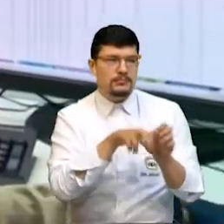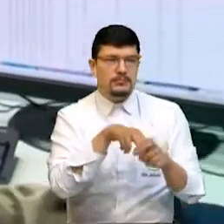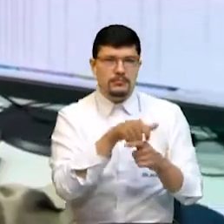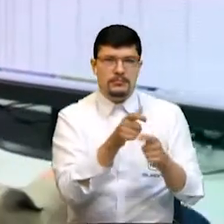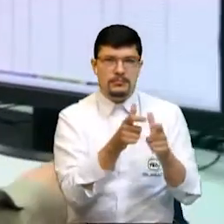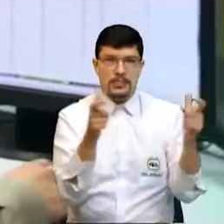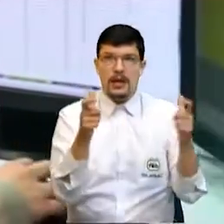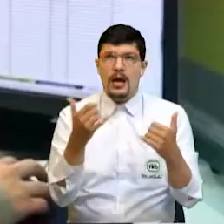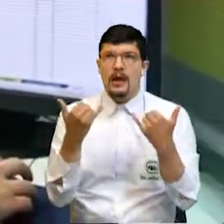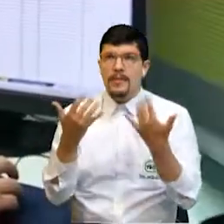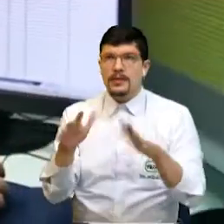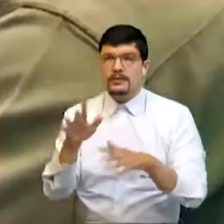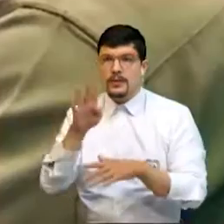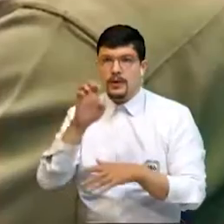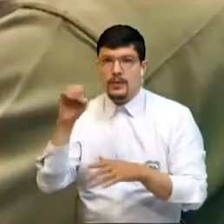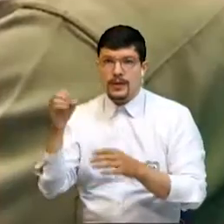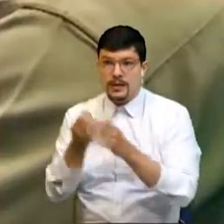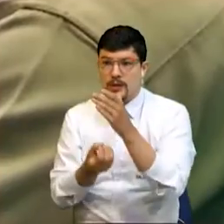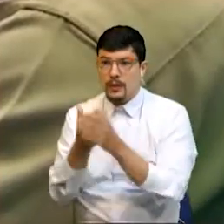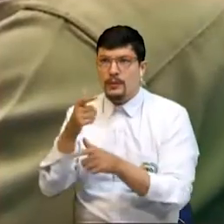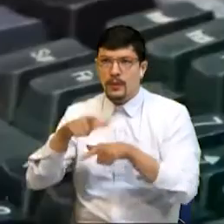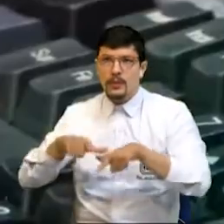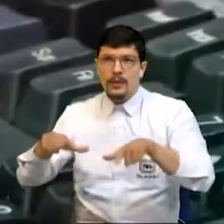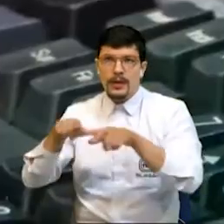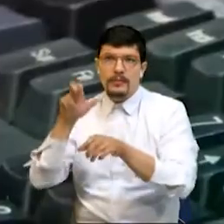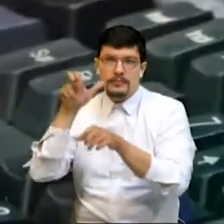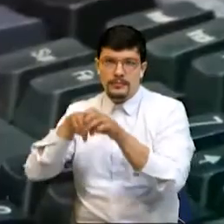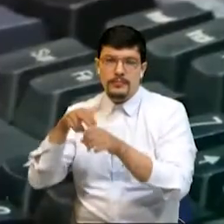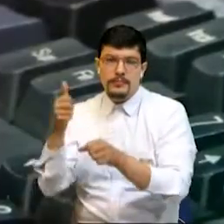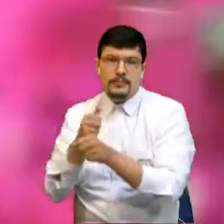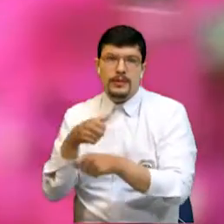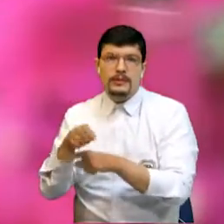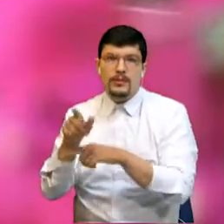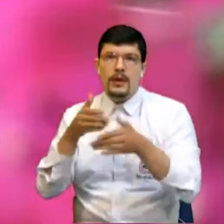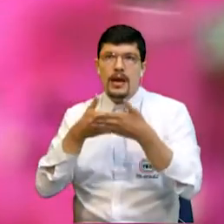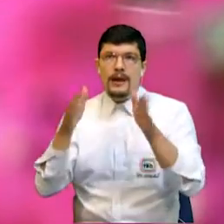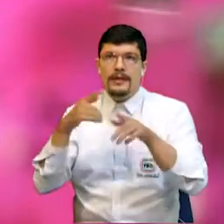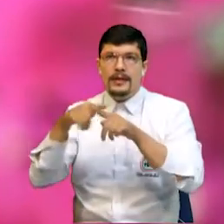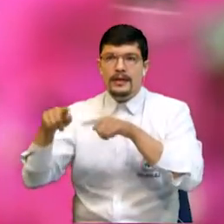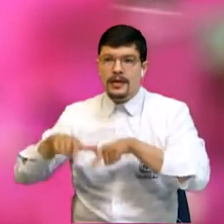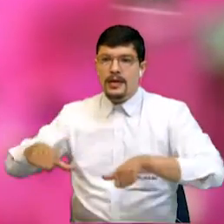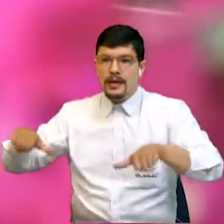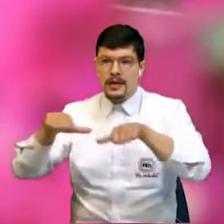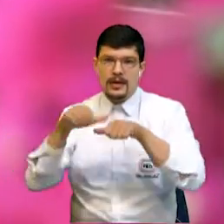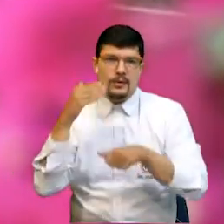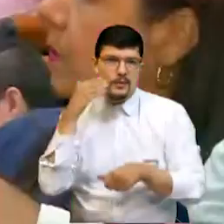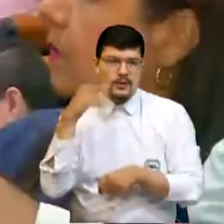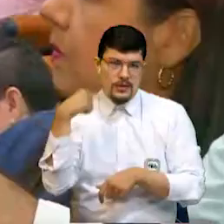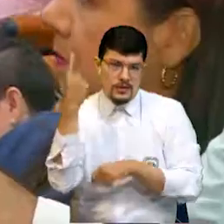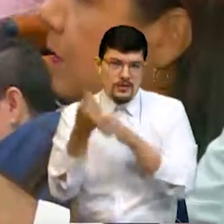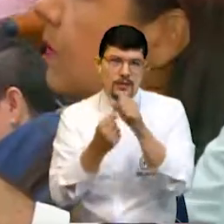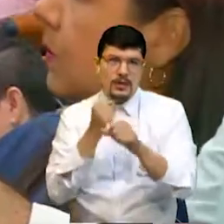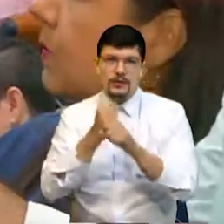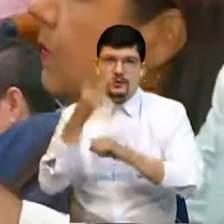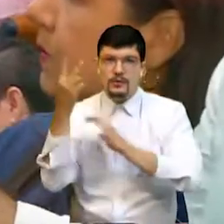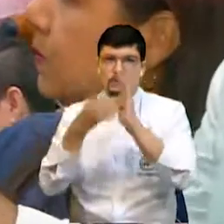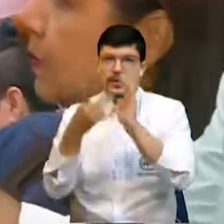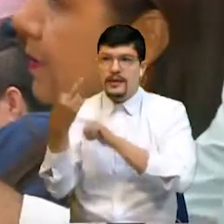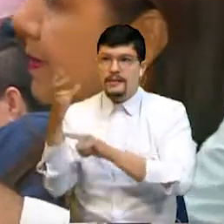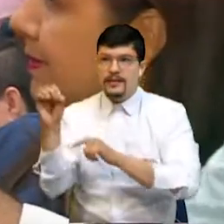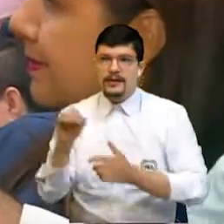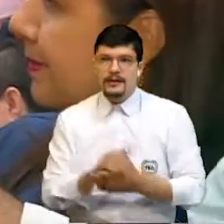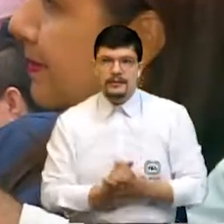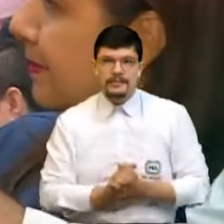Serían aproximadamente 90 nuevas plazas de trabajo las que abrirán diferentes áreas para el 2020. Hay de todo, tenemos un